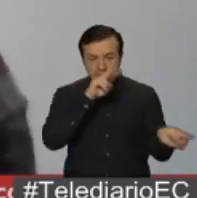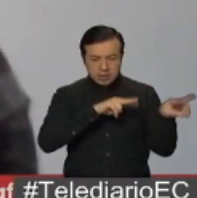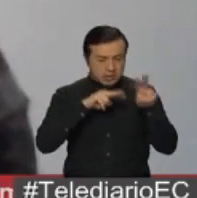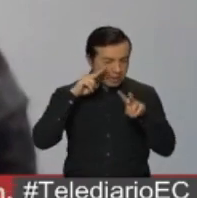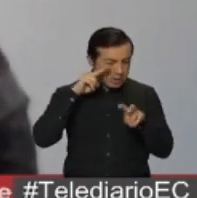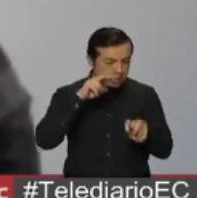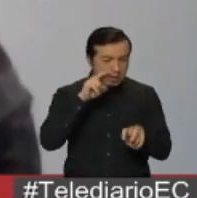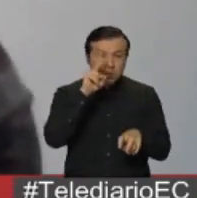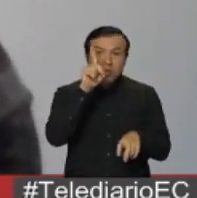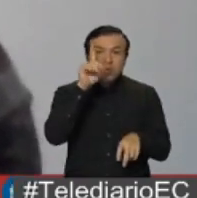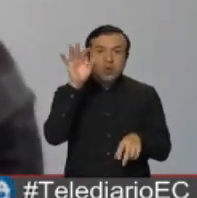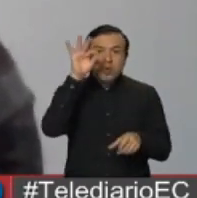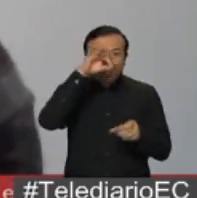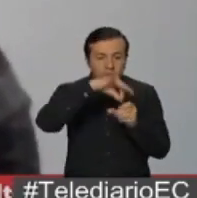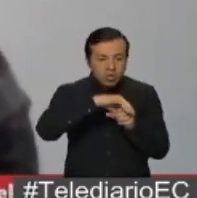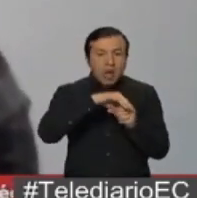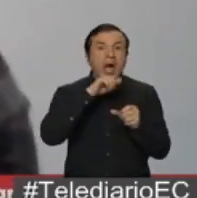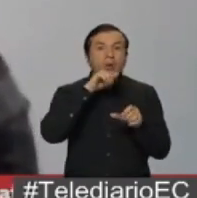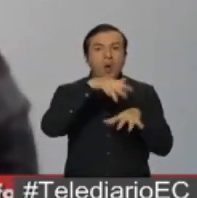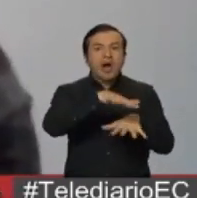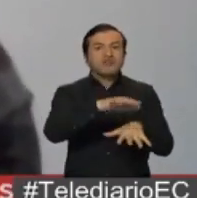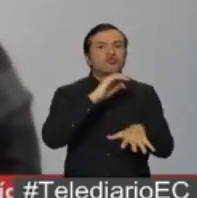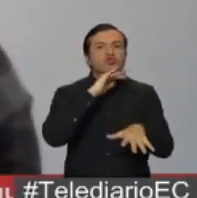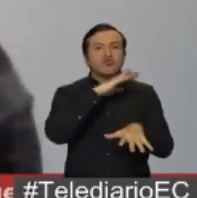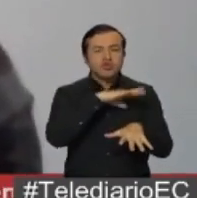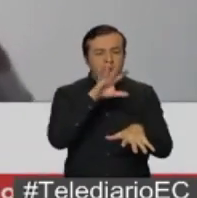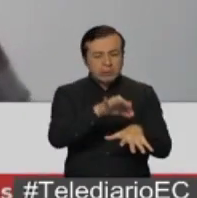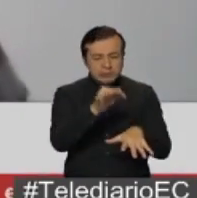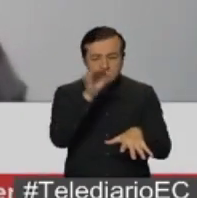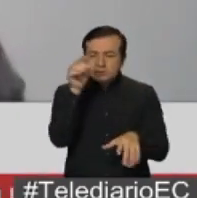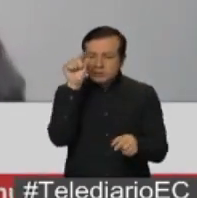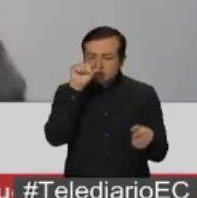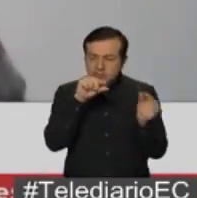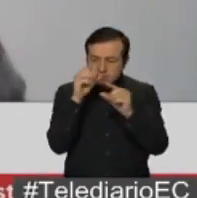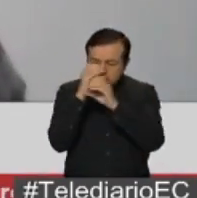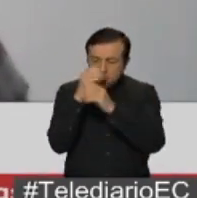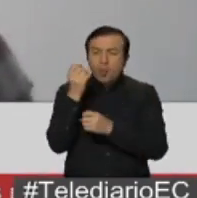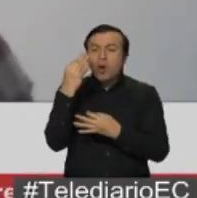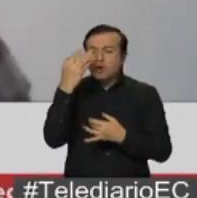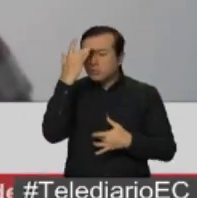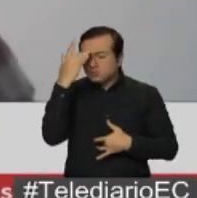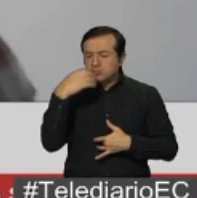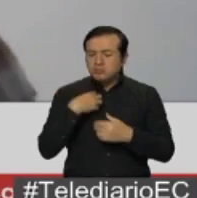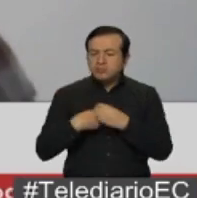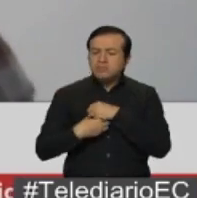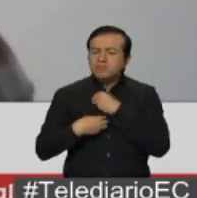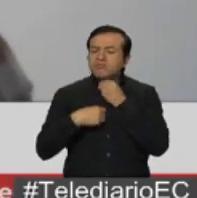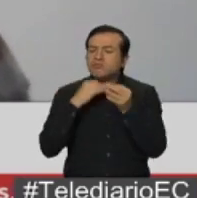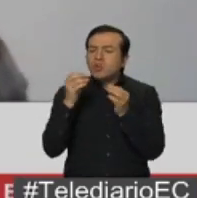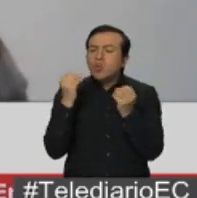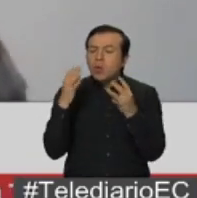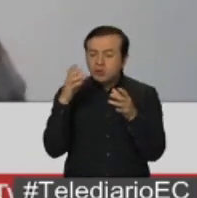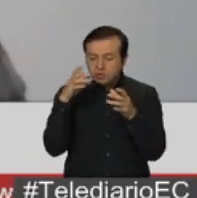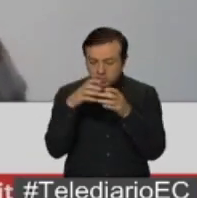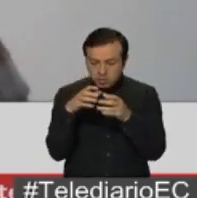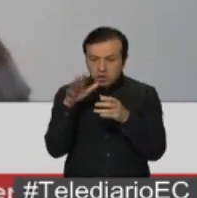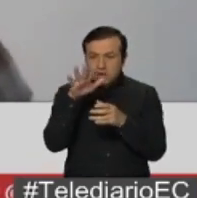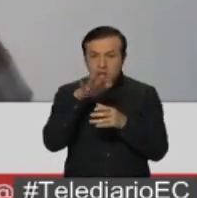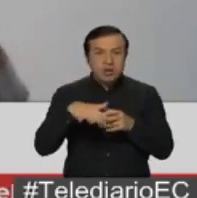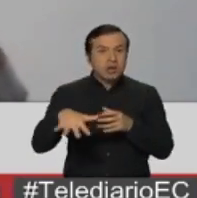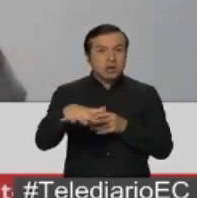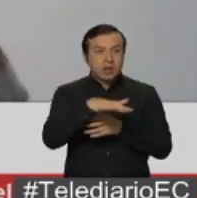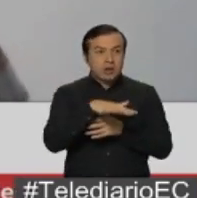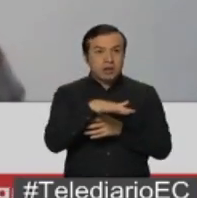agua y a partir de eso tú puedes calcular más o menos de manera indirecta cuántas personas estarían infectadas